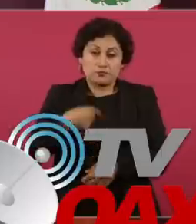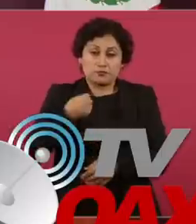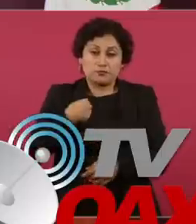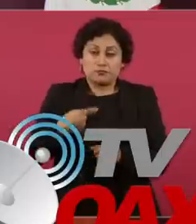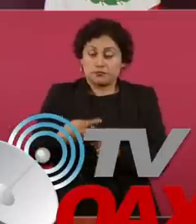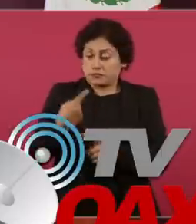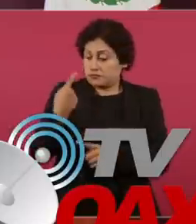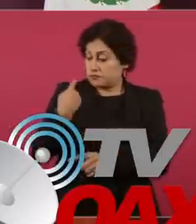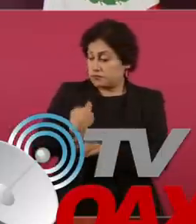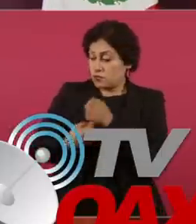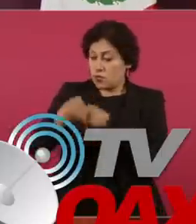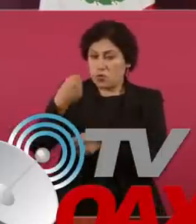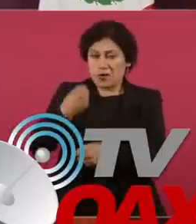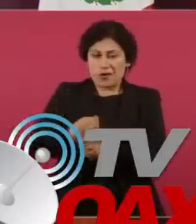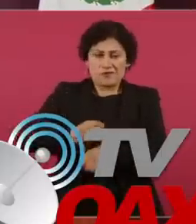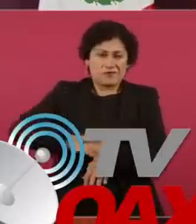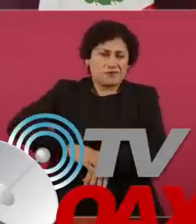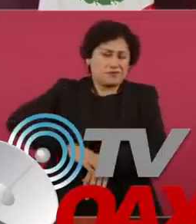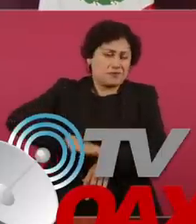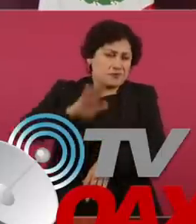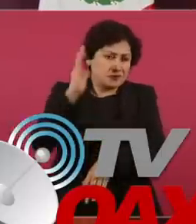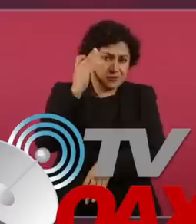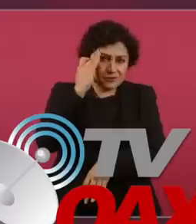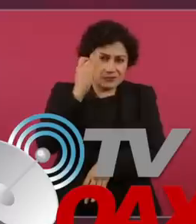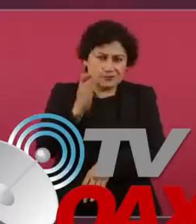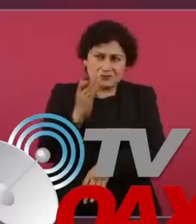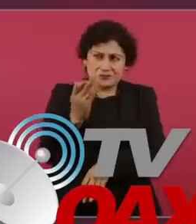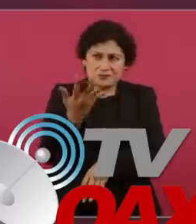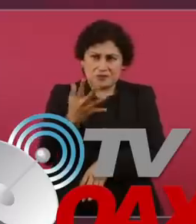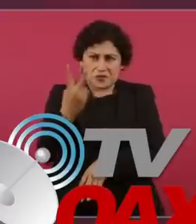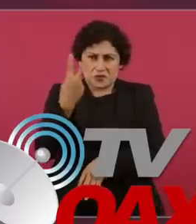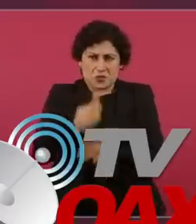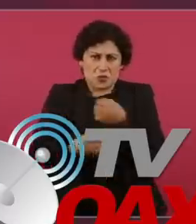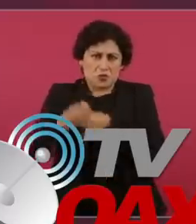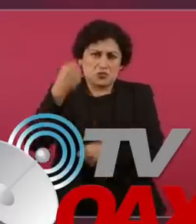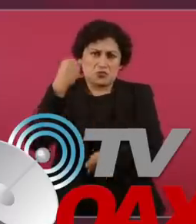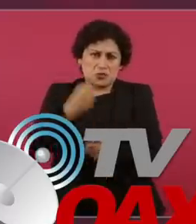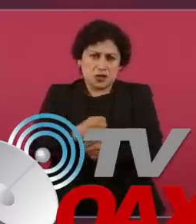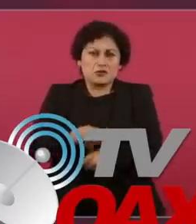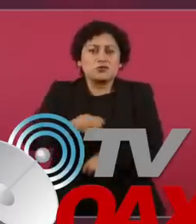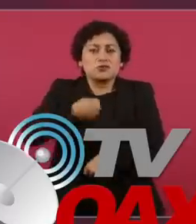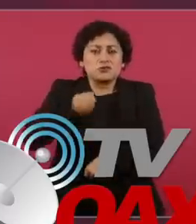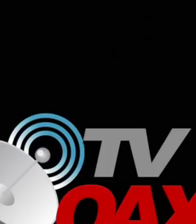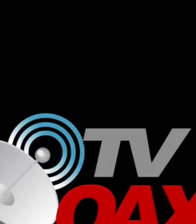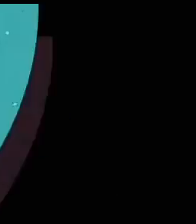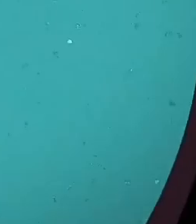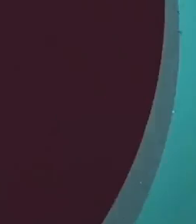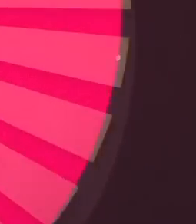un año, ¿no? Como 2 años supervisando.